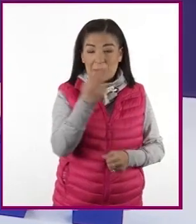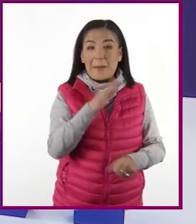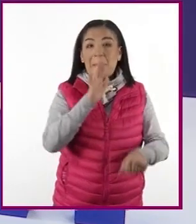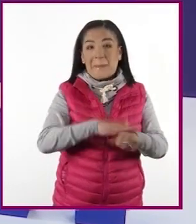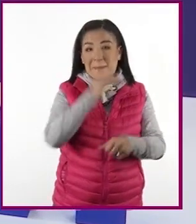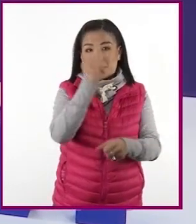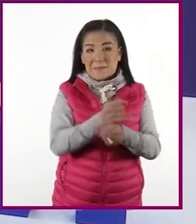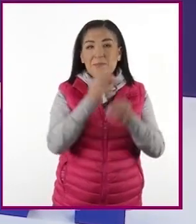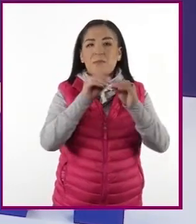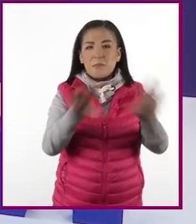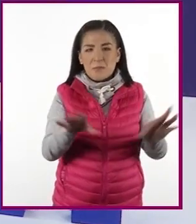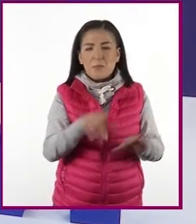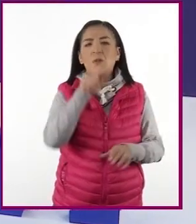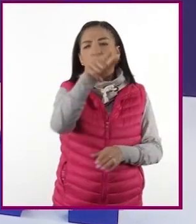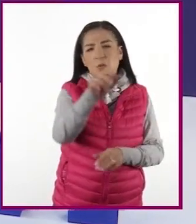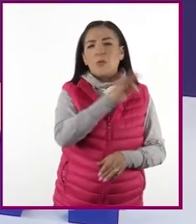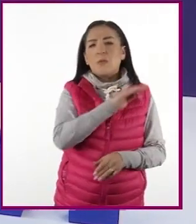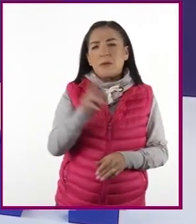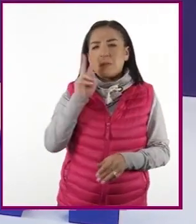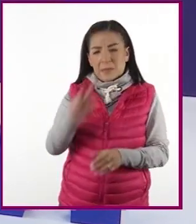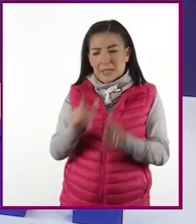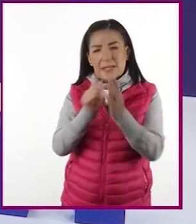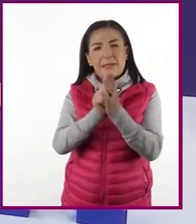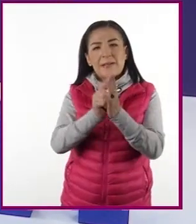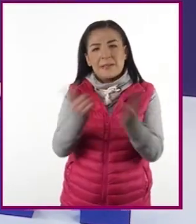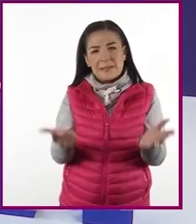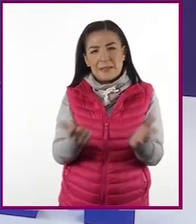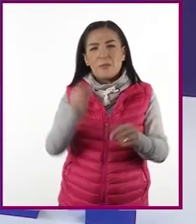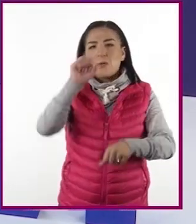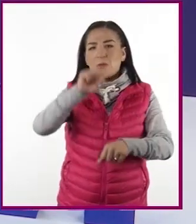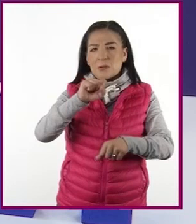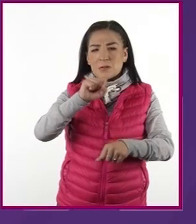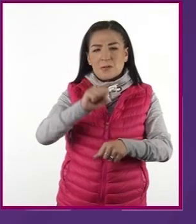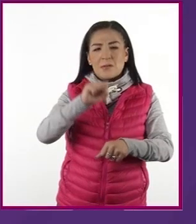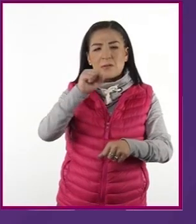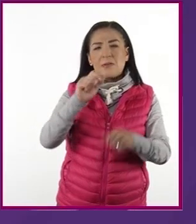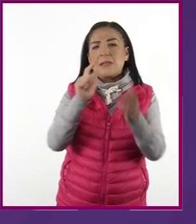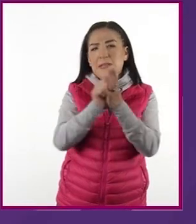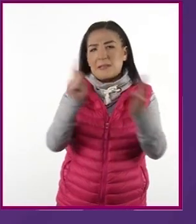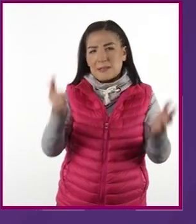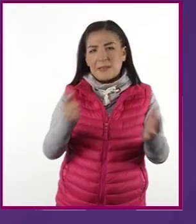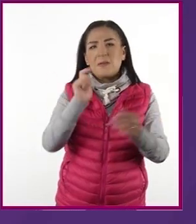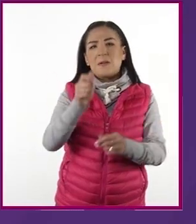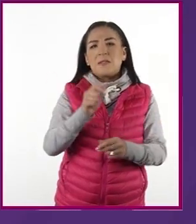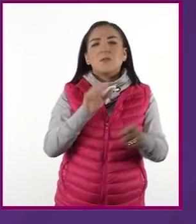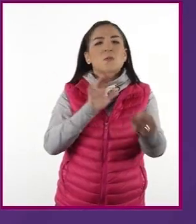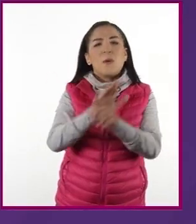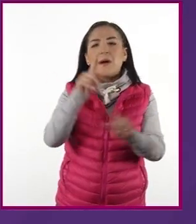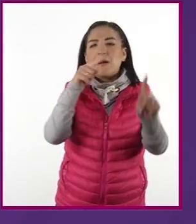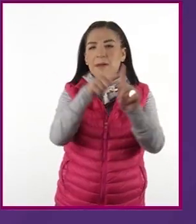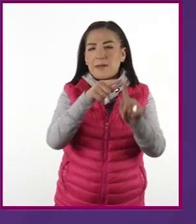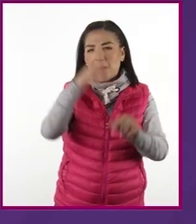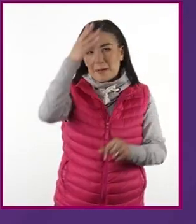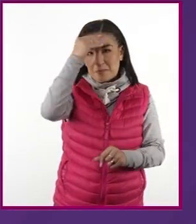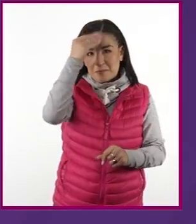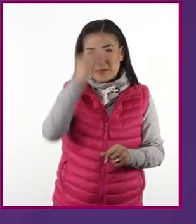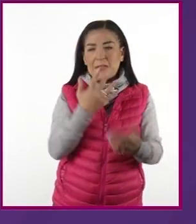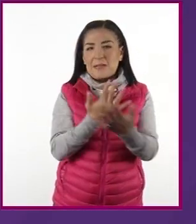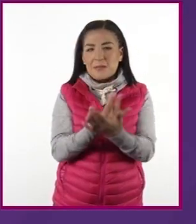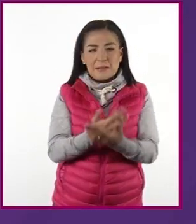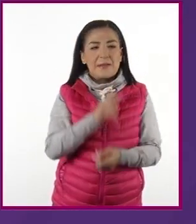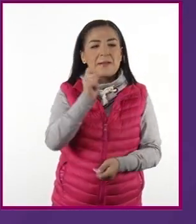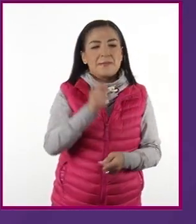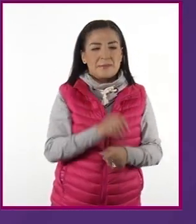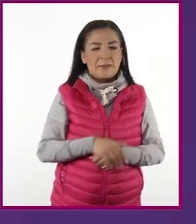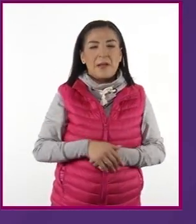consulten en su libro de texto El aprendizaje esperado, analiza e identifica la